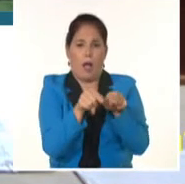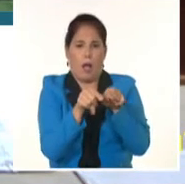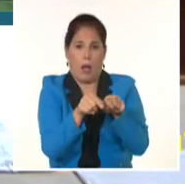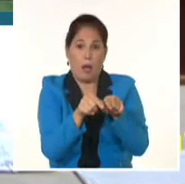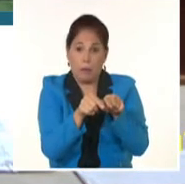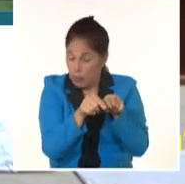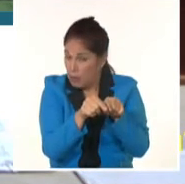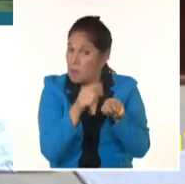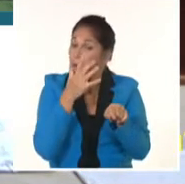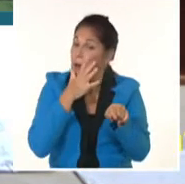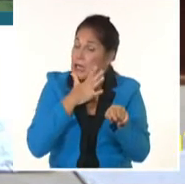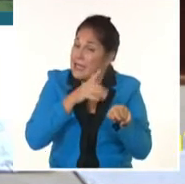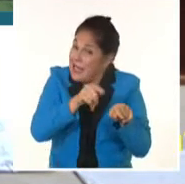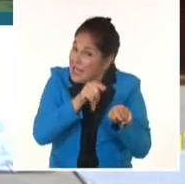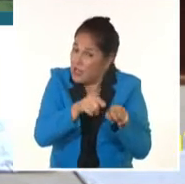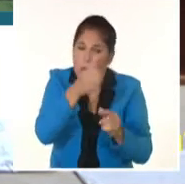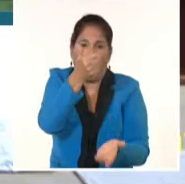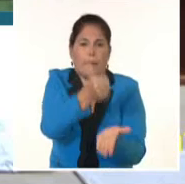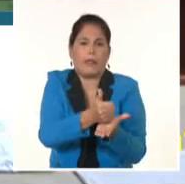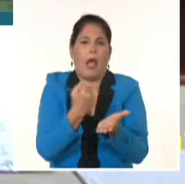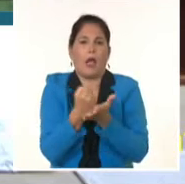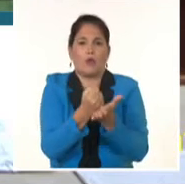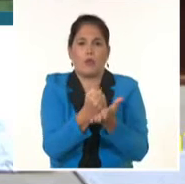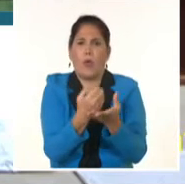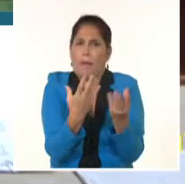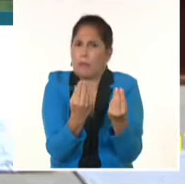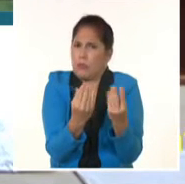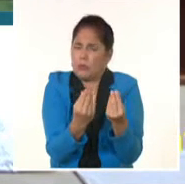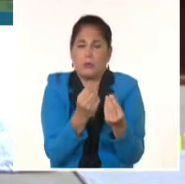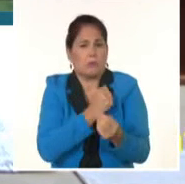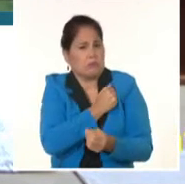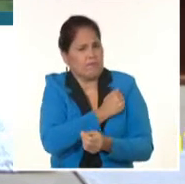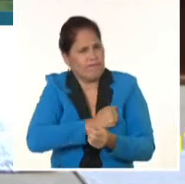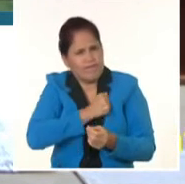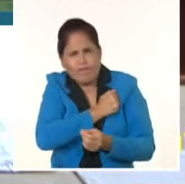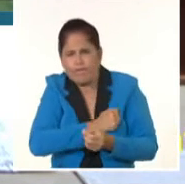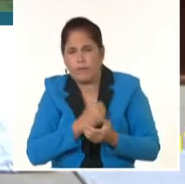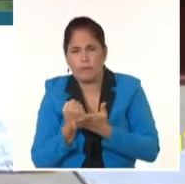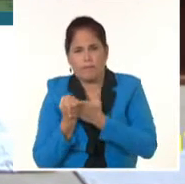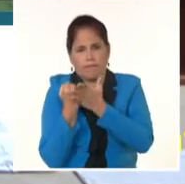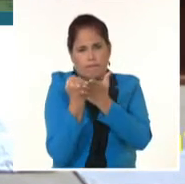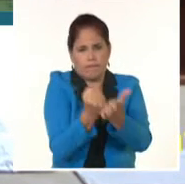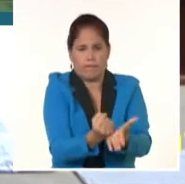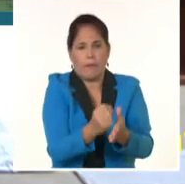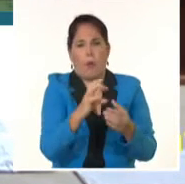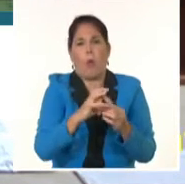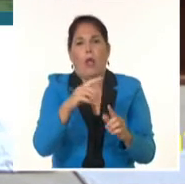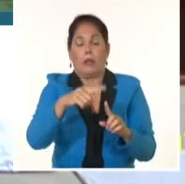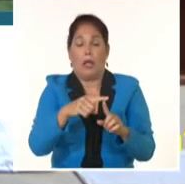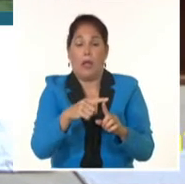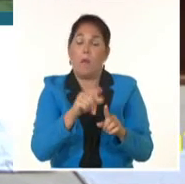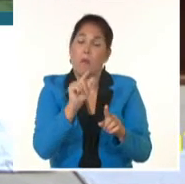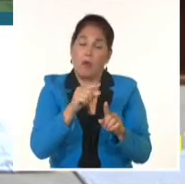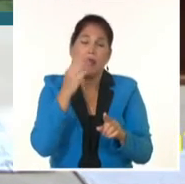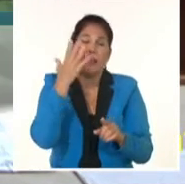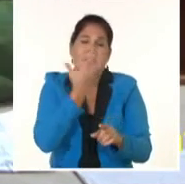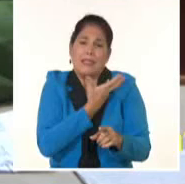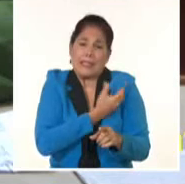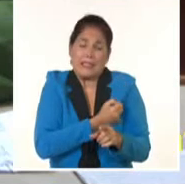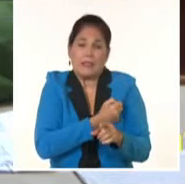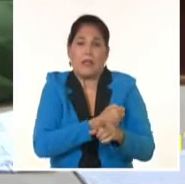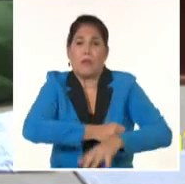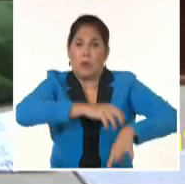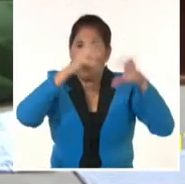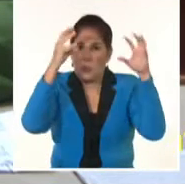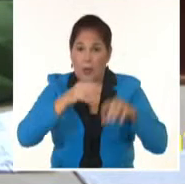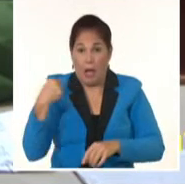Guantánamo creo que se ha convertido en la capital de la solidaridad y las muestras de cariño, de afecto de todo el mundo hacia esa población afectada. Y hay un